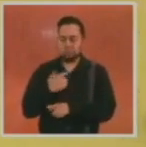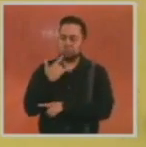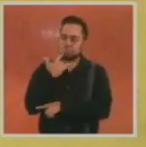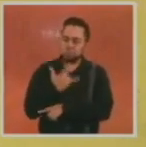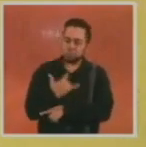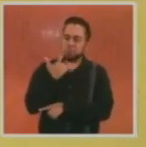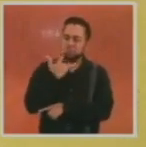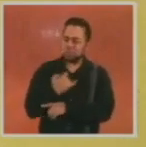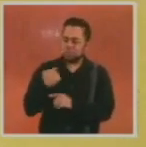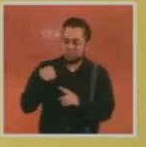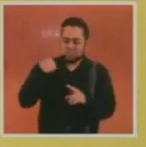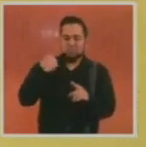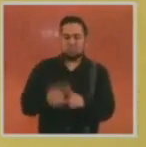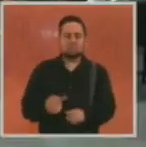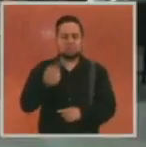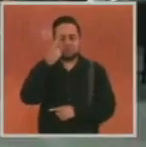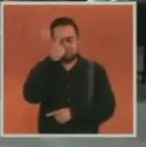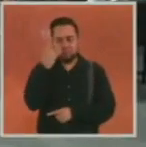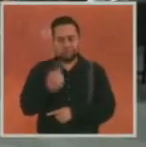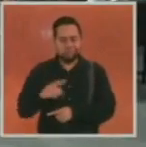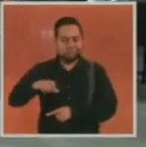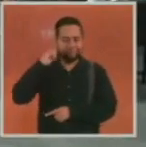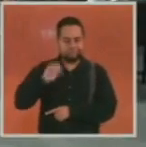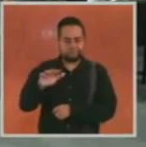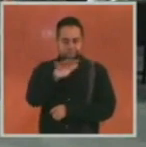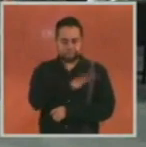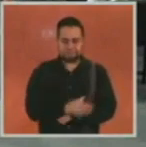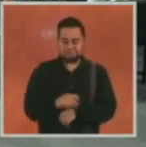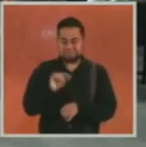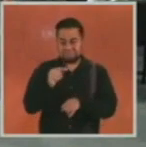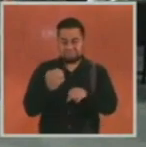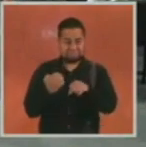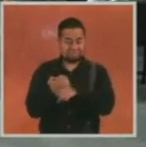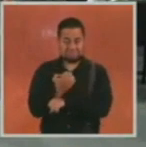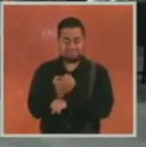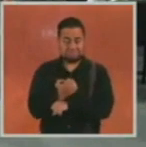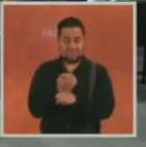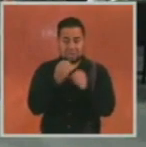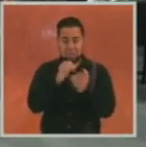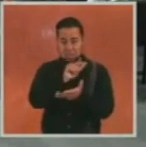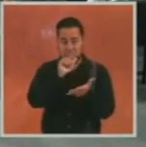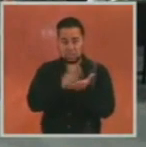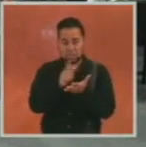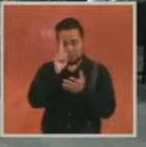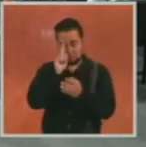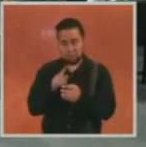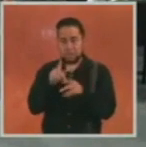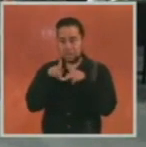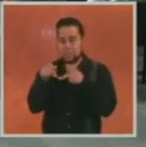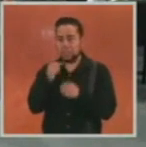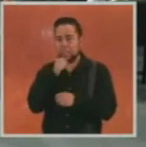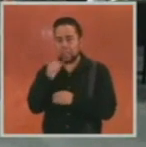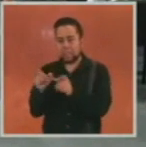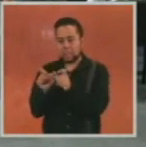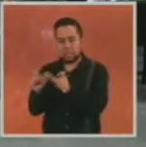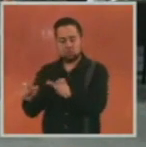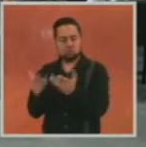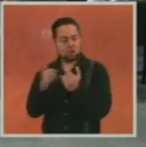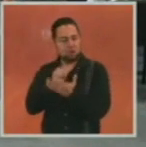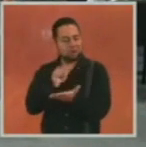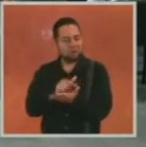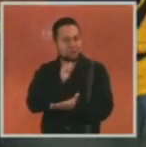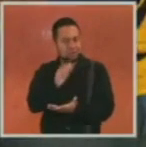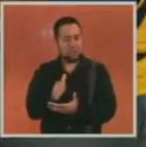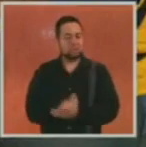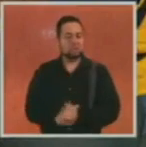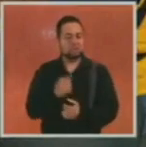por la cuestión de que Oaxaca es uno de los pocos estados que no sigue teniendo una ley de protección a periodistas y yo